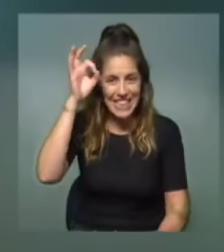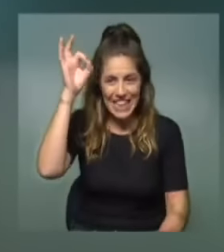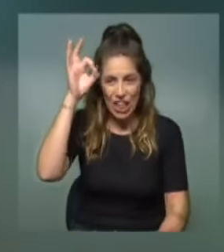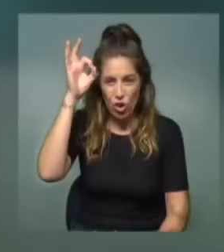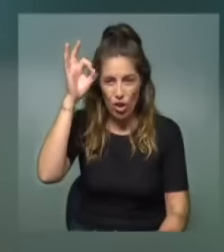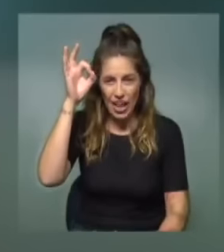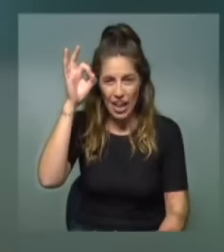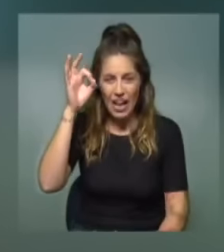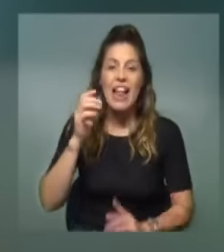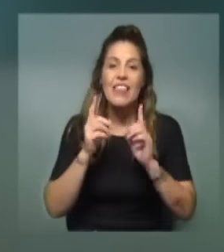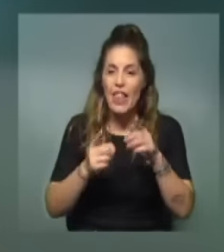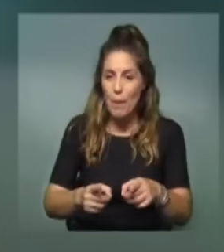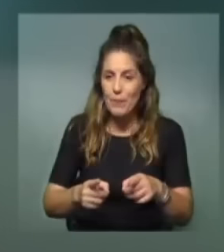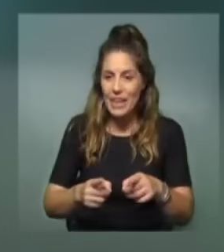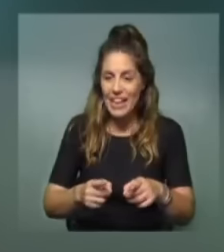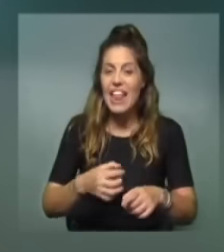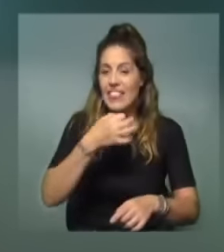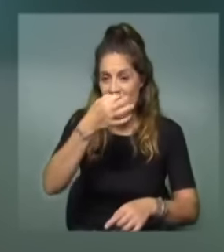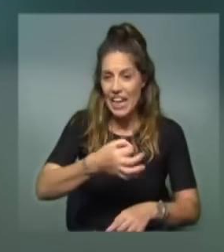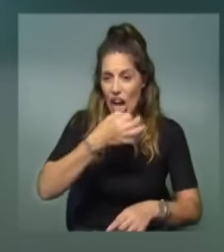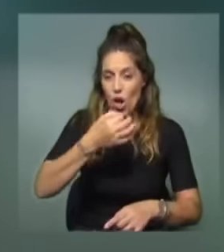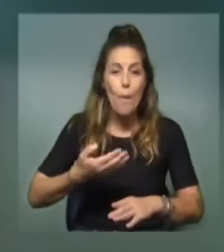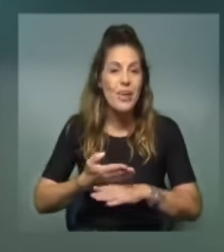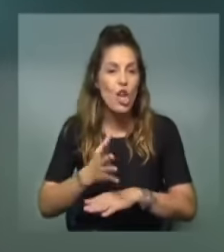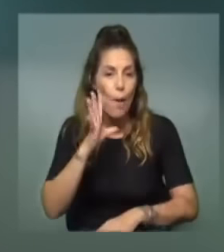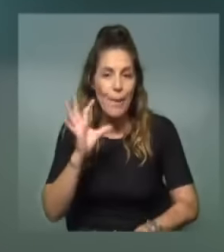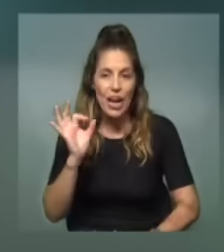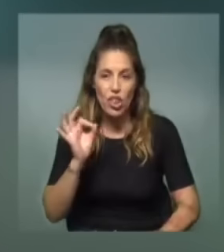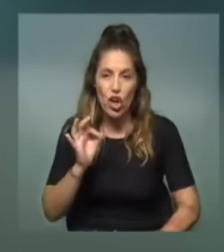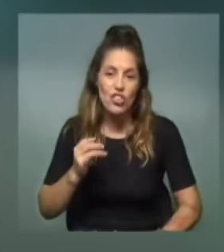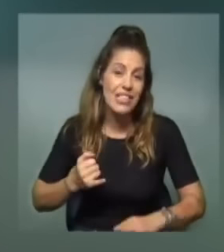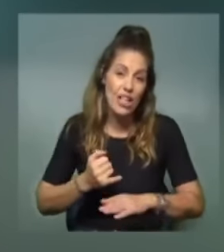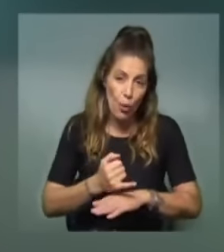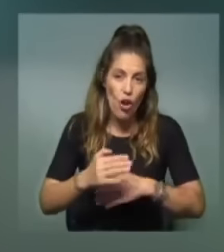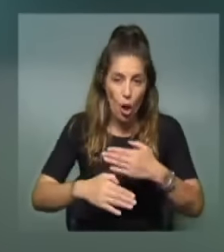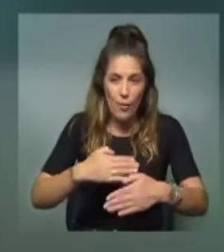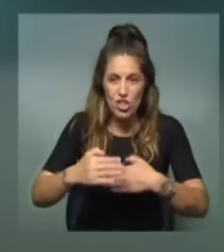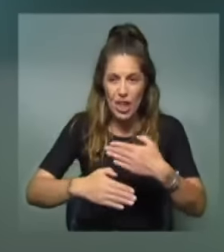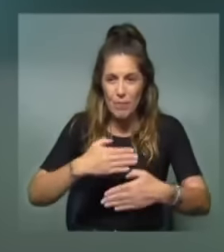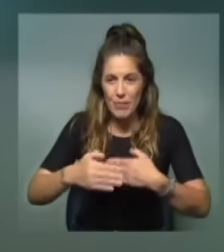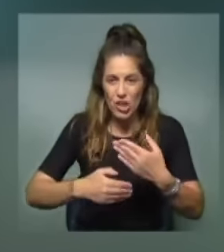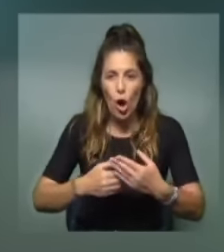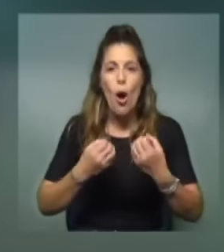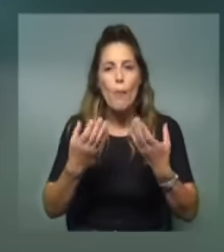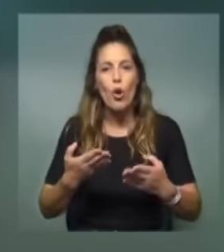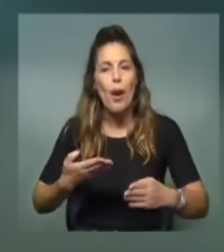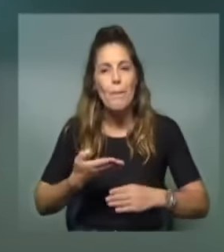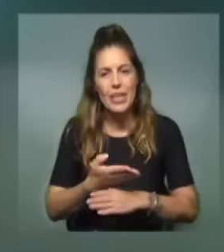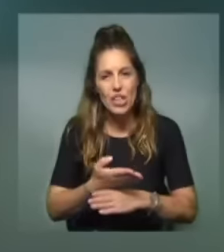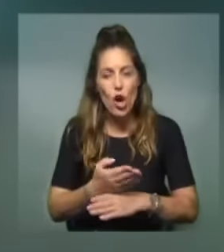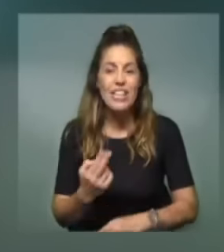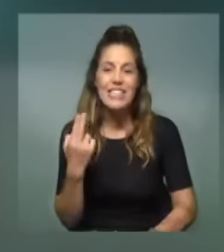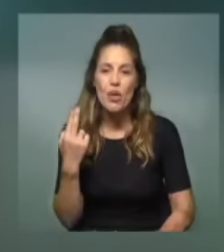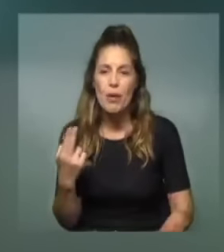Irene Moreira también brindó declaraciones pidió disculpas si se equivocó en los procedimientos por los cuales solicitó que se